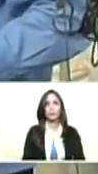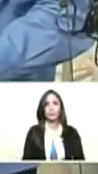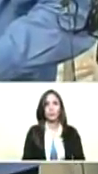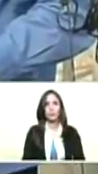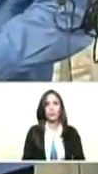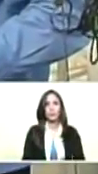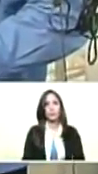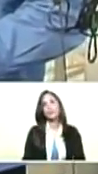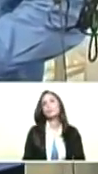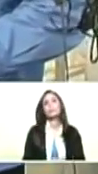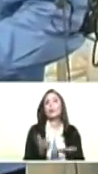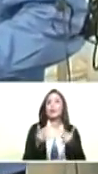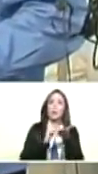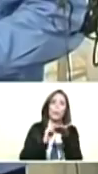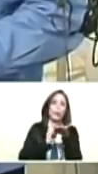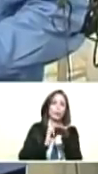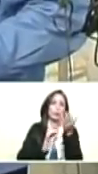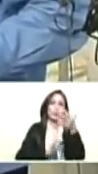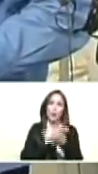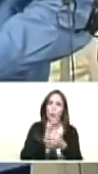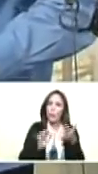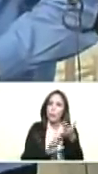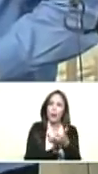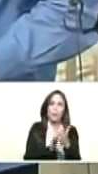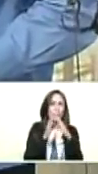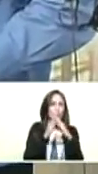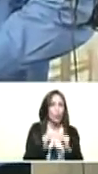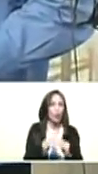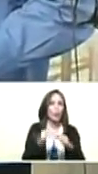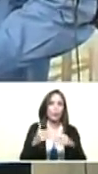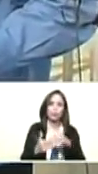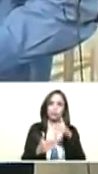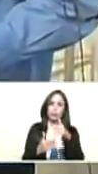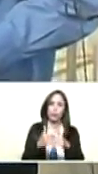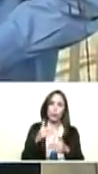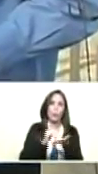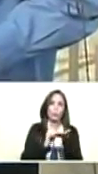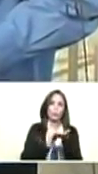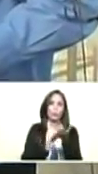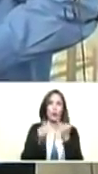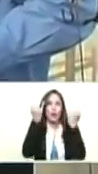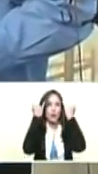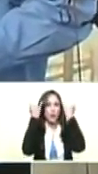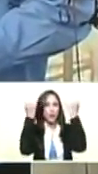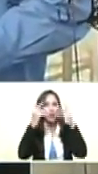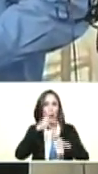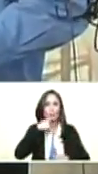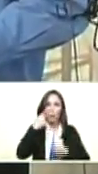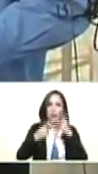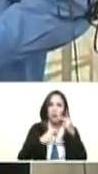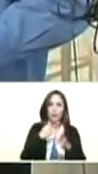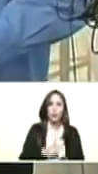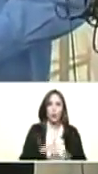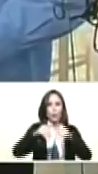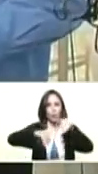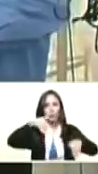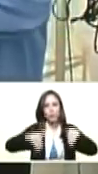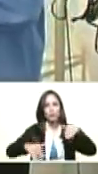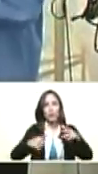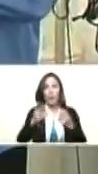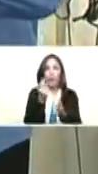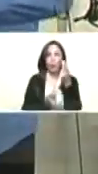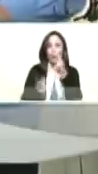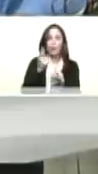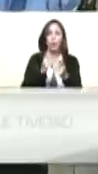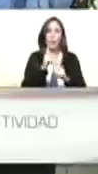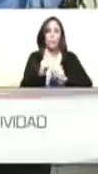vencerlos integralmente, en lo espiritual primero, en lo ideológico. En lo político, electoral, en lo económico, en lo productivo,